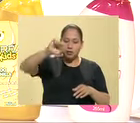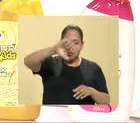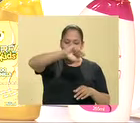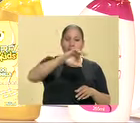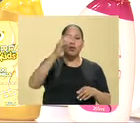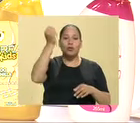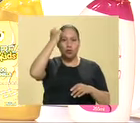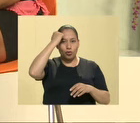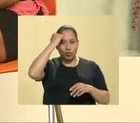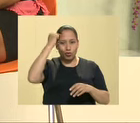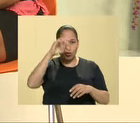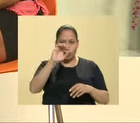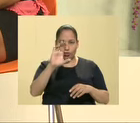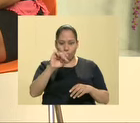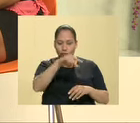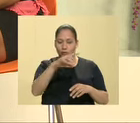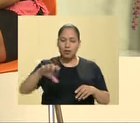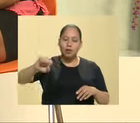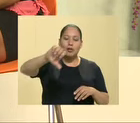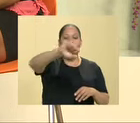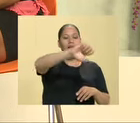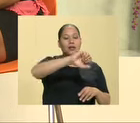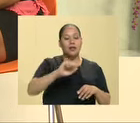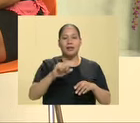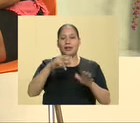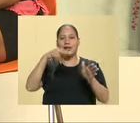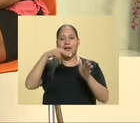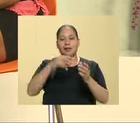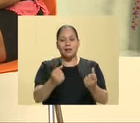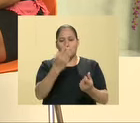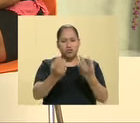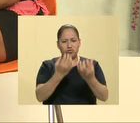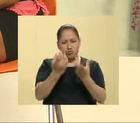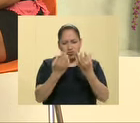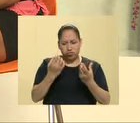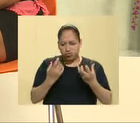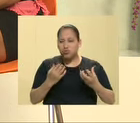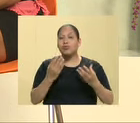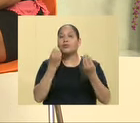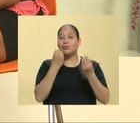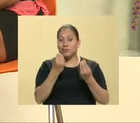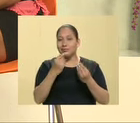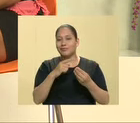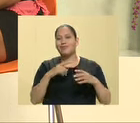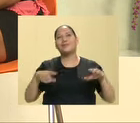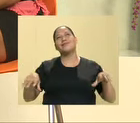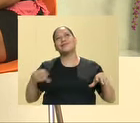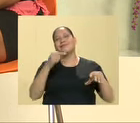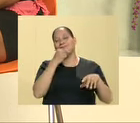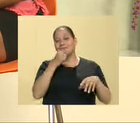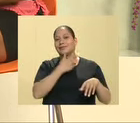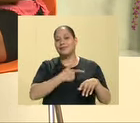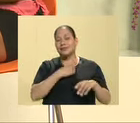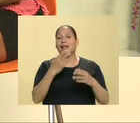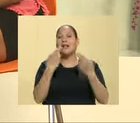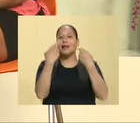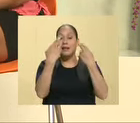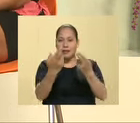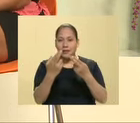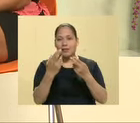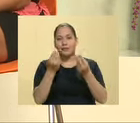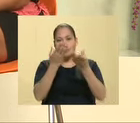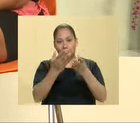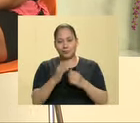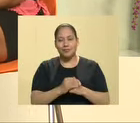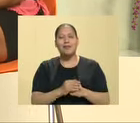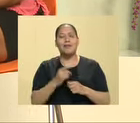coco, lo vierto en la tina y hace muchísimas burbujas, entonces es fenomenal. Y lo mejor es que tenemos regalitos.